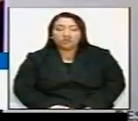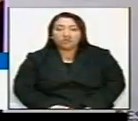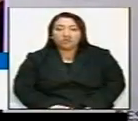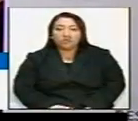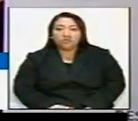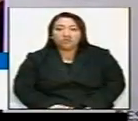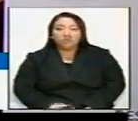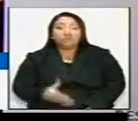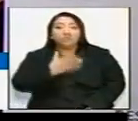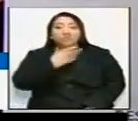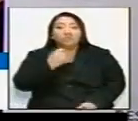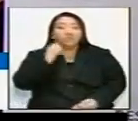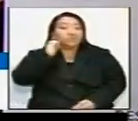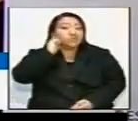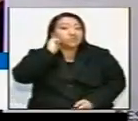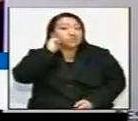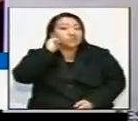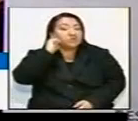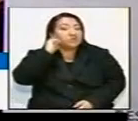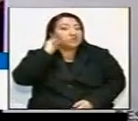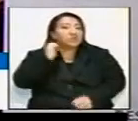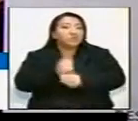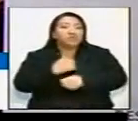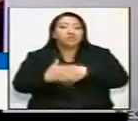que la productividad no es solamente